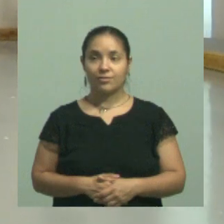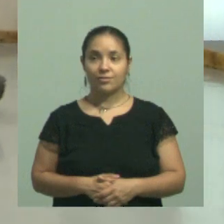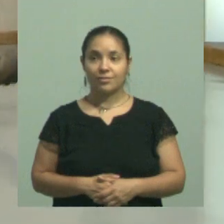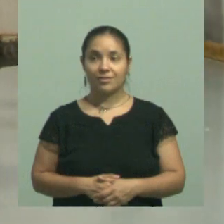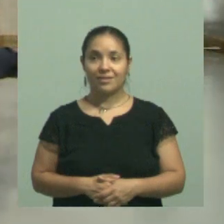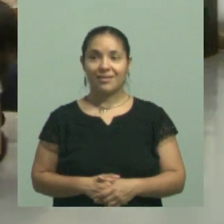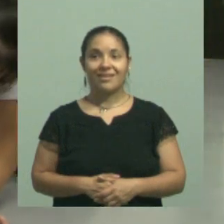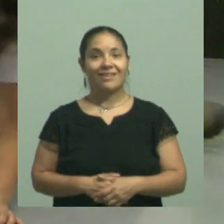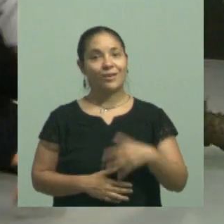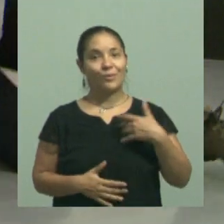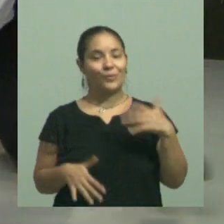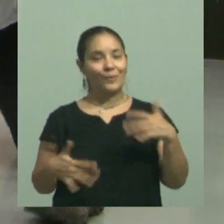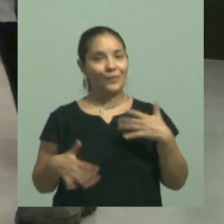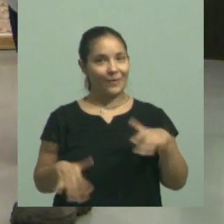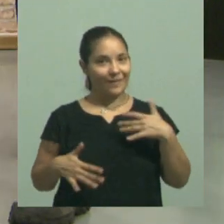Uy, dijo.